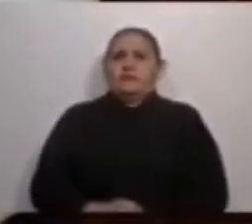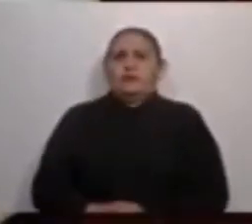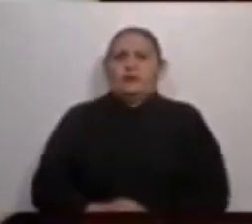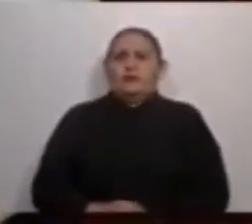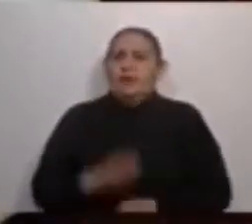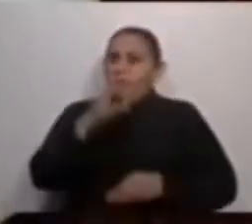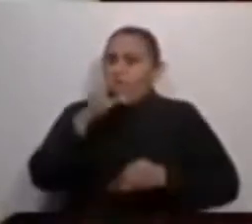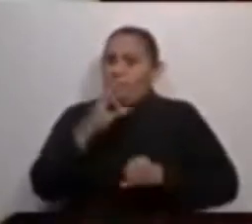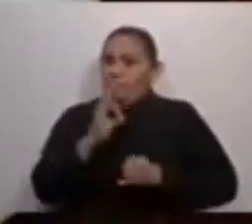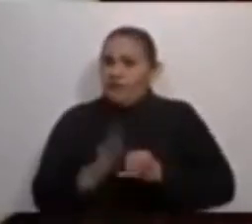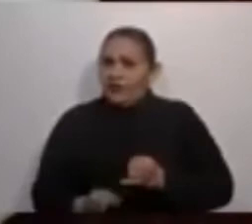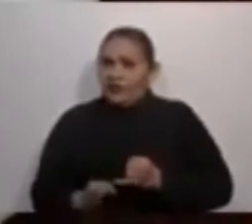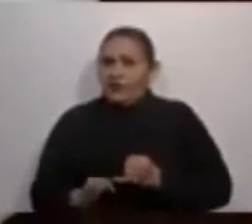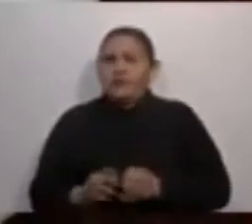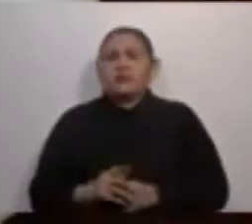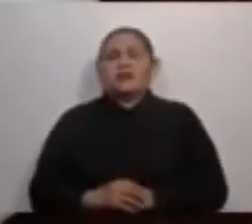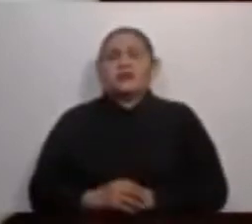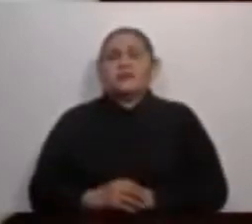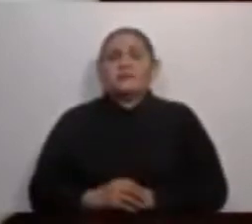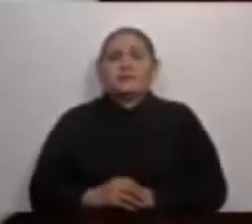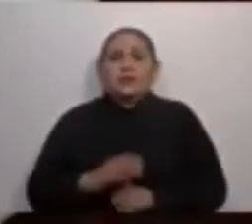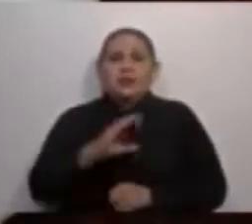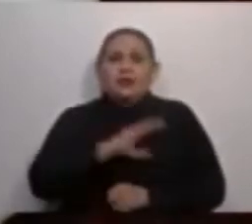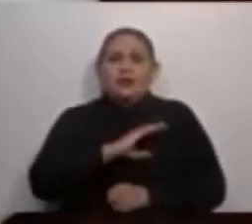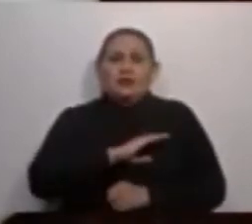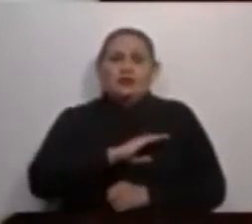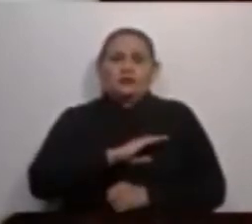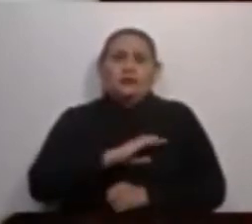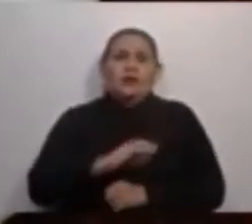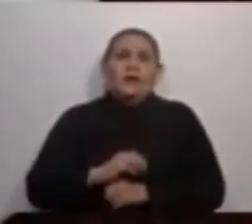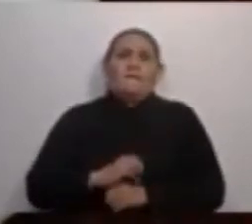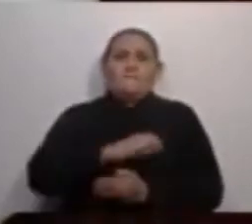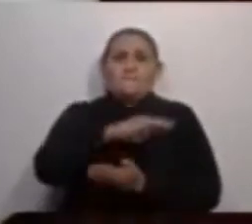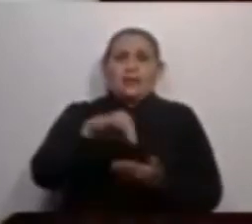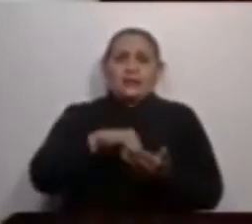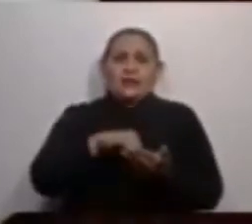Finalmente, queridas meridanas y meridanos, refrendo